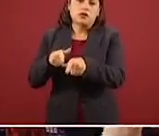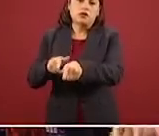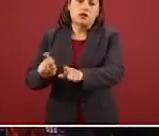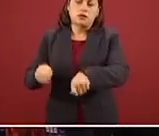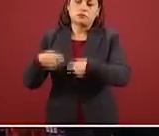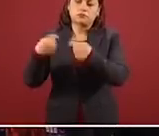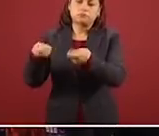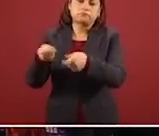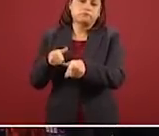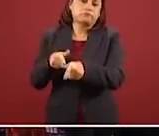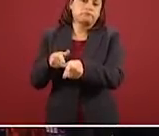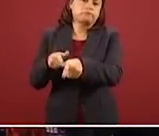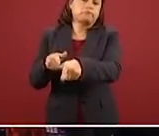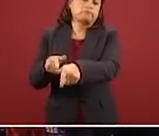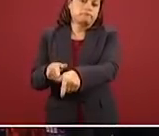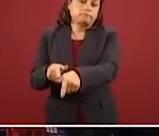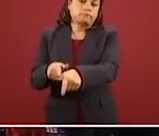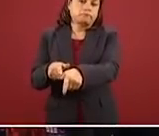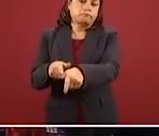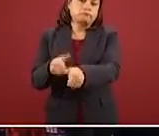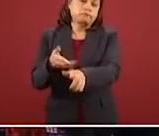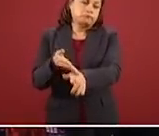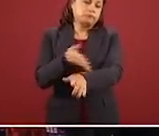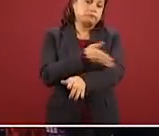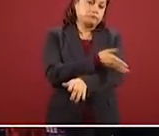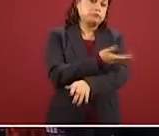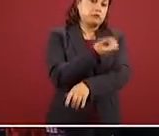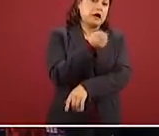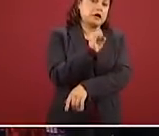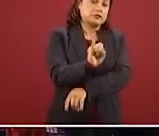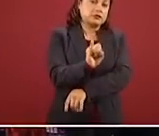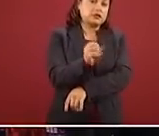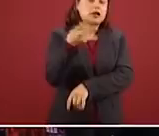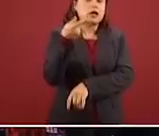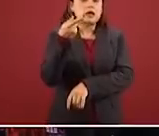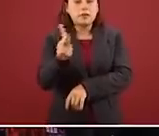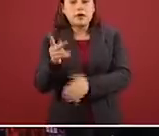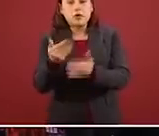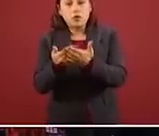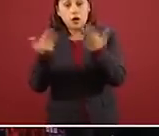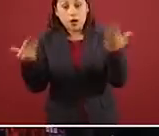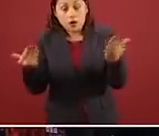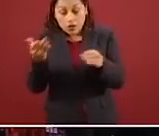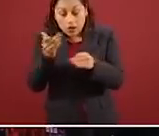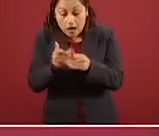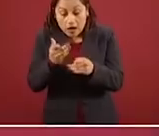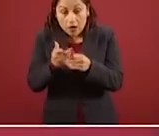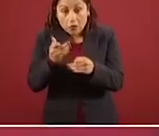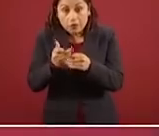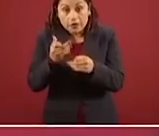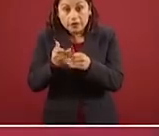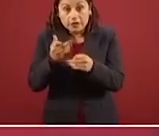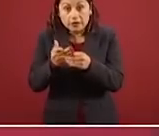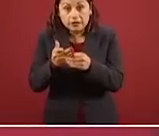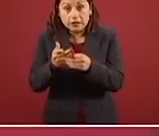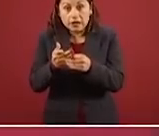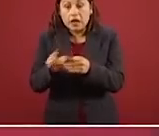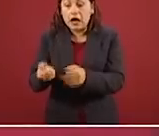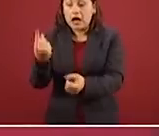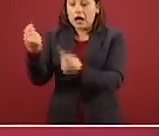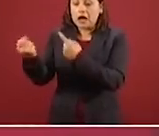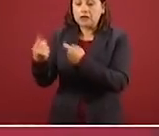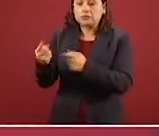pasado en este año? Pues han regresado muchas concesiones, porque como ya no hay condonación de impuestos,